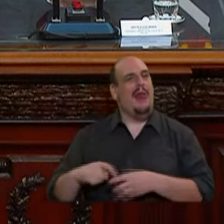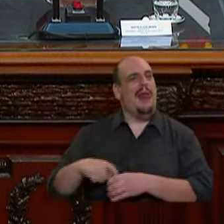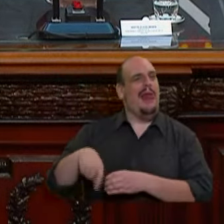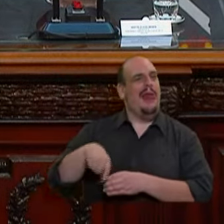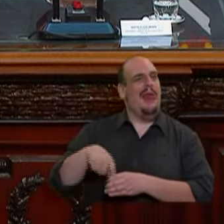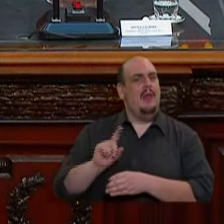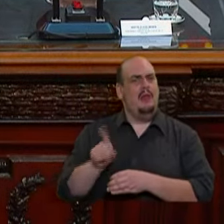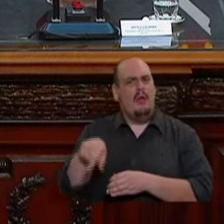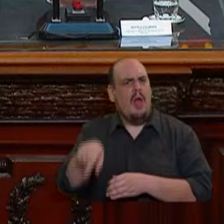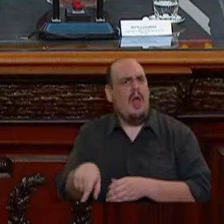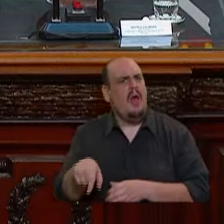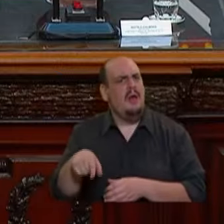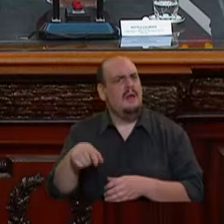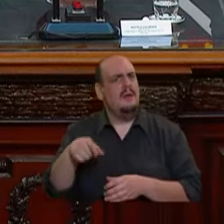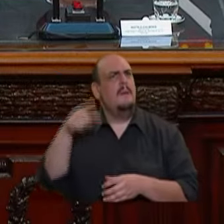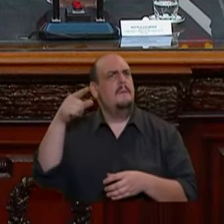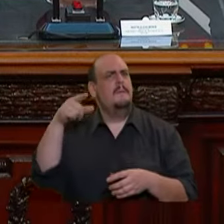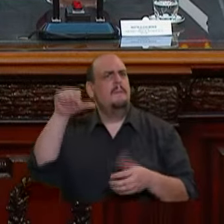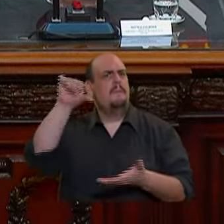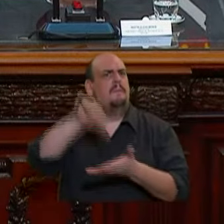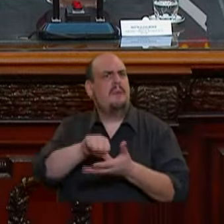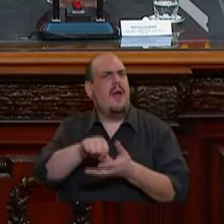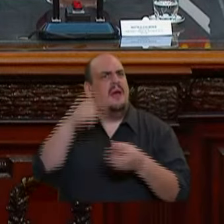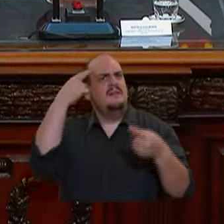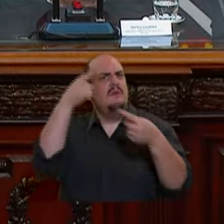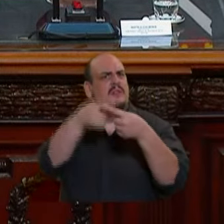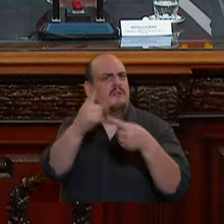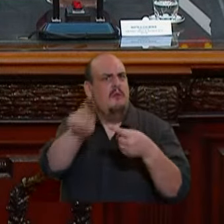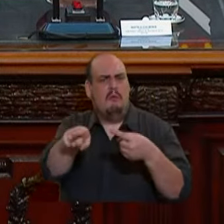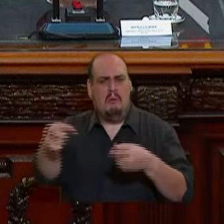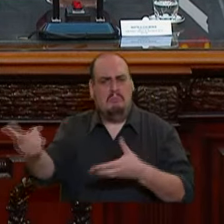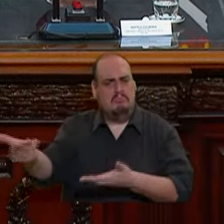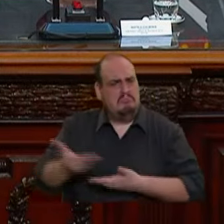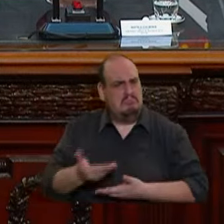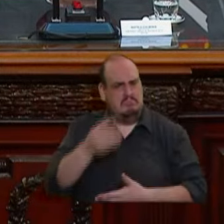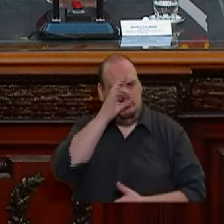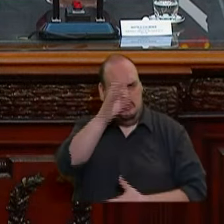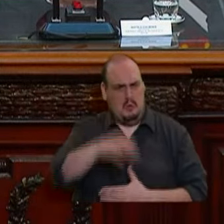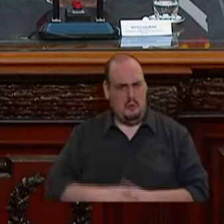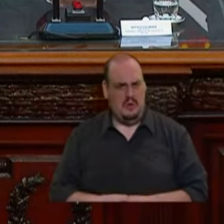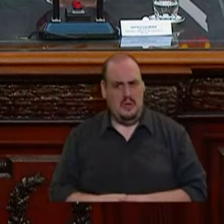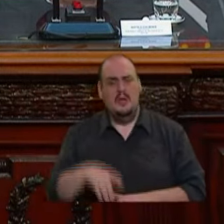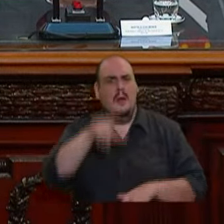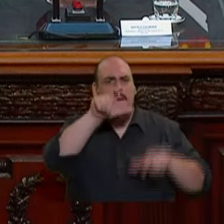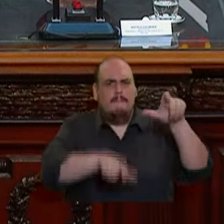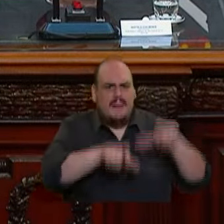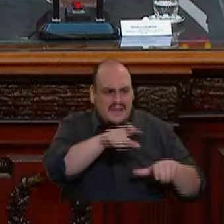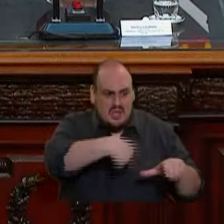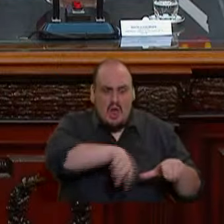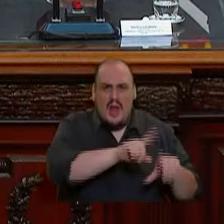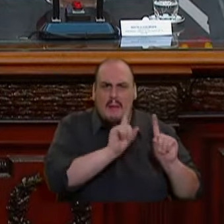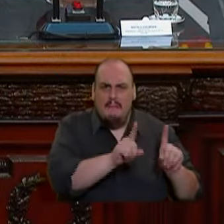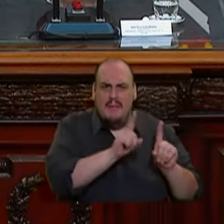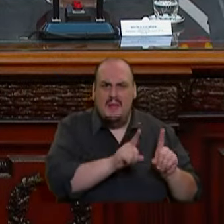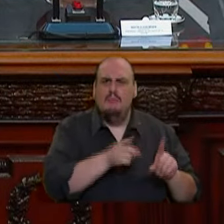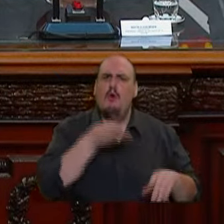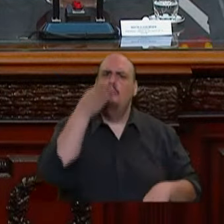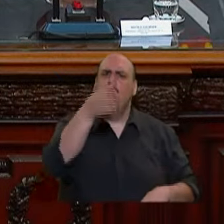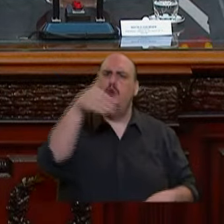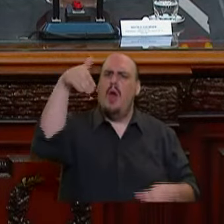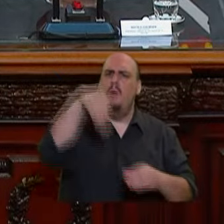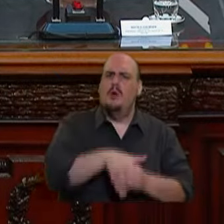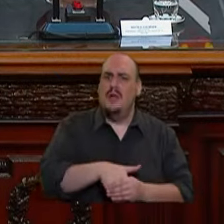el rumbo del país. Esa Argentina despertó, asistió a las urnas y puso en la presidencia un hombre recién llegado a la